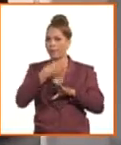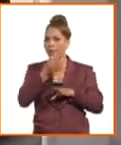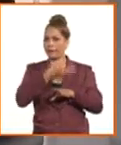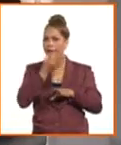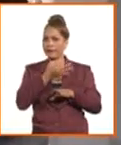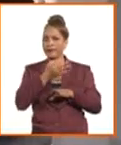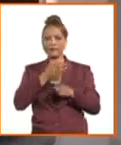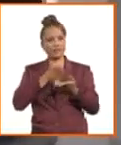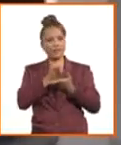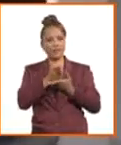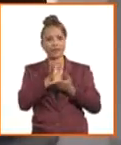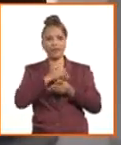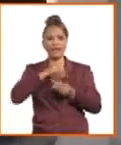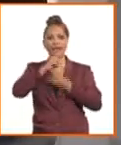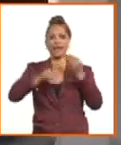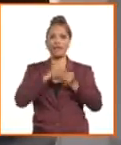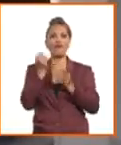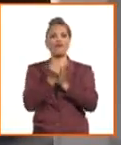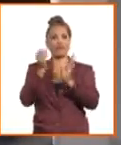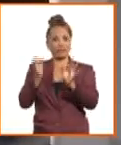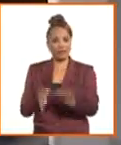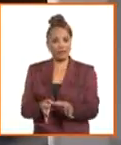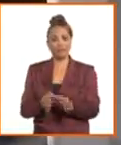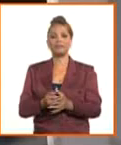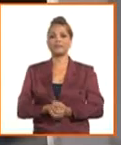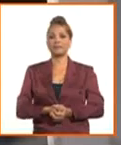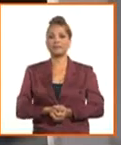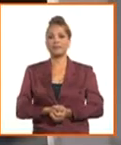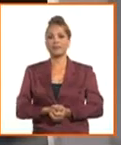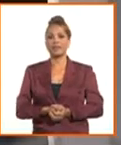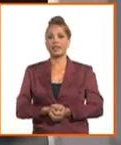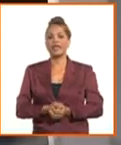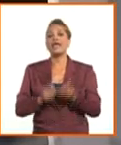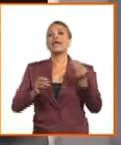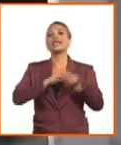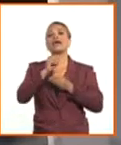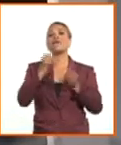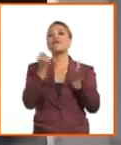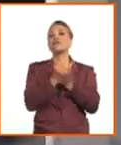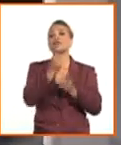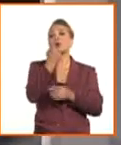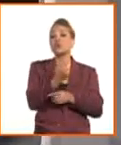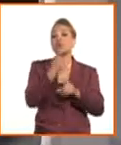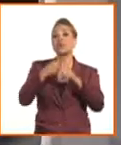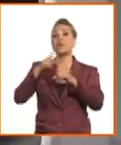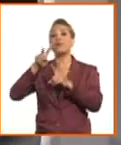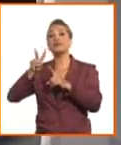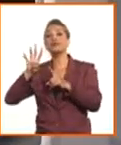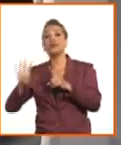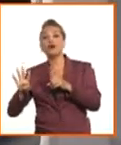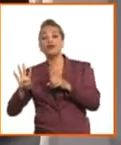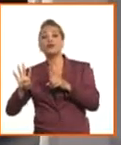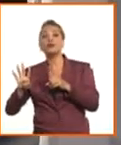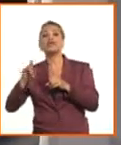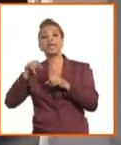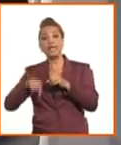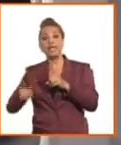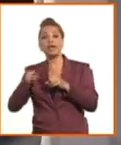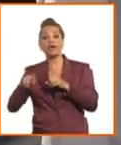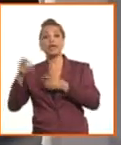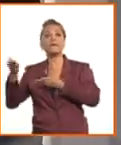mantiene. Se mantiene, ¿no? Sí, el cambio oficial. Se mantiene. Entre el tipo de cambio oficial de 1 por 24 y el tipo de cambio que está expresando el mercado